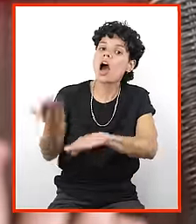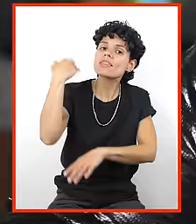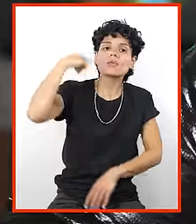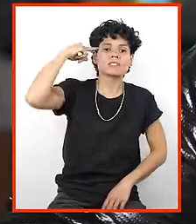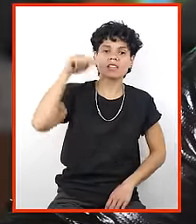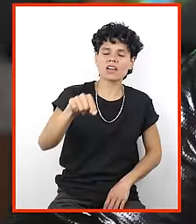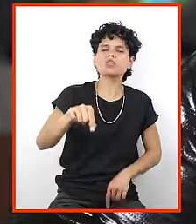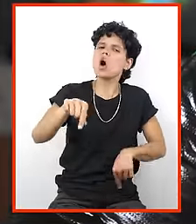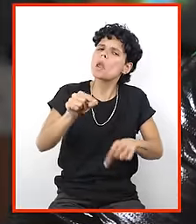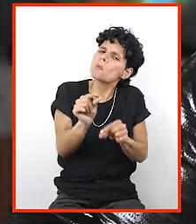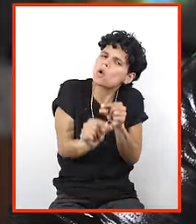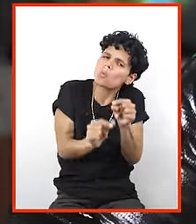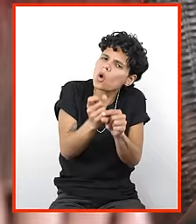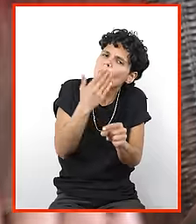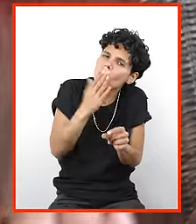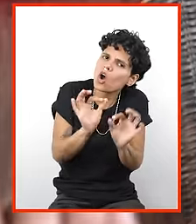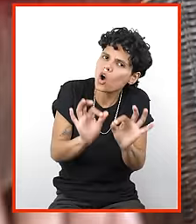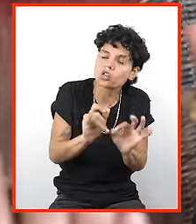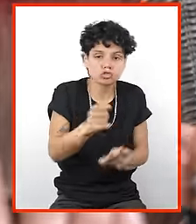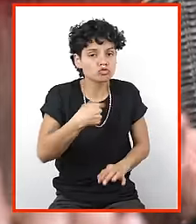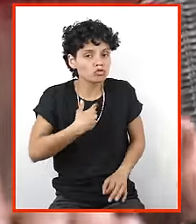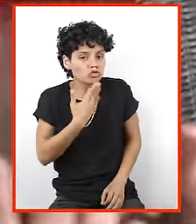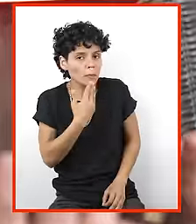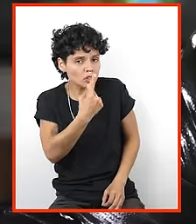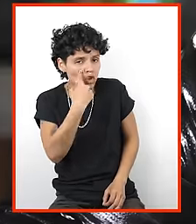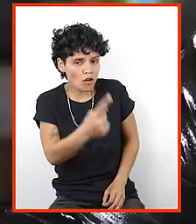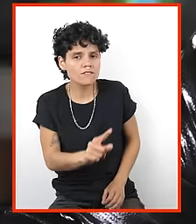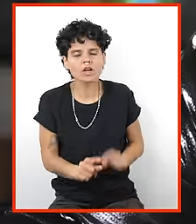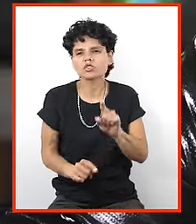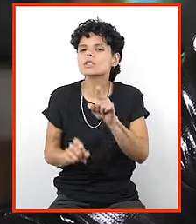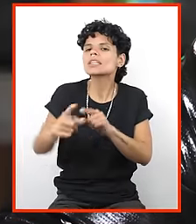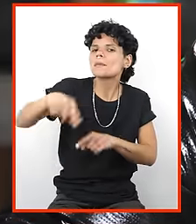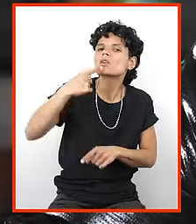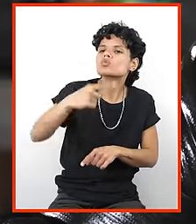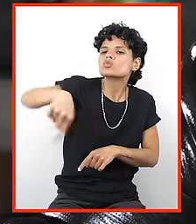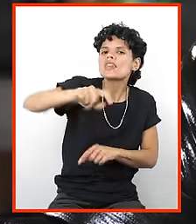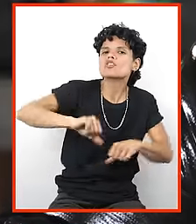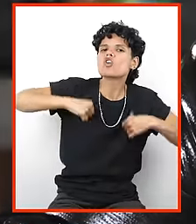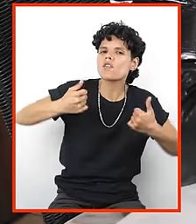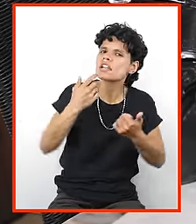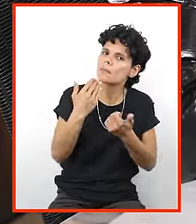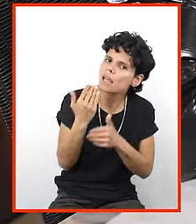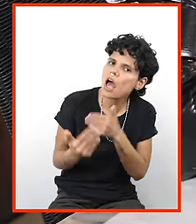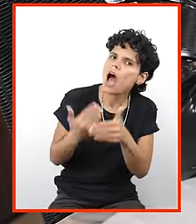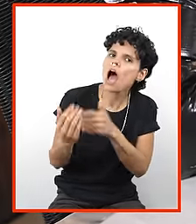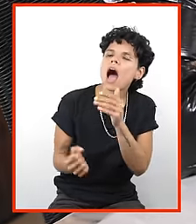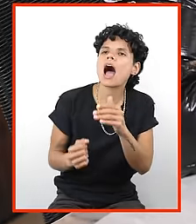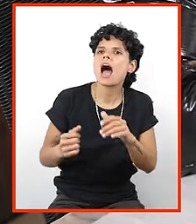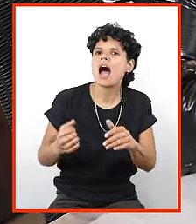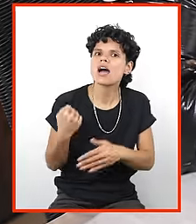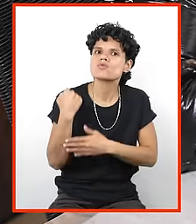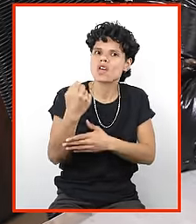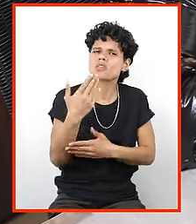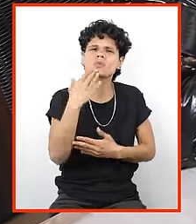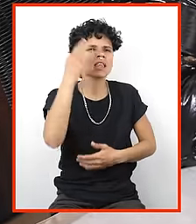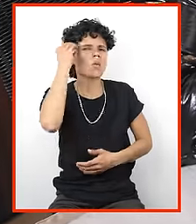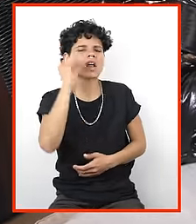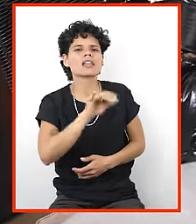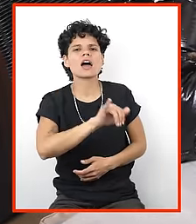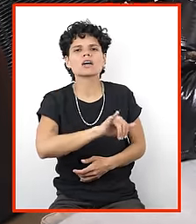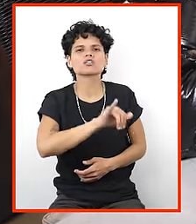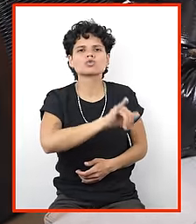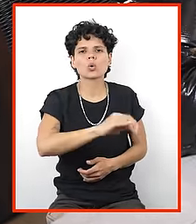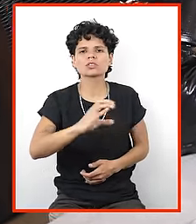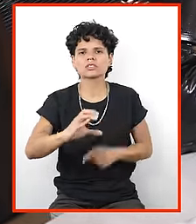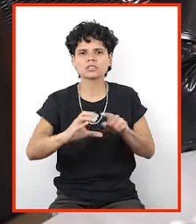una de esas personas. Está un poquito más válida ahora, creo. Yo también creo. Y creo que usted, esta generación, ha ayudado mucho. ¿Te acuerdas o no? Yo hoy día,